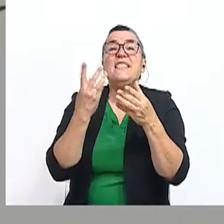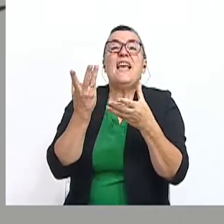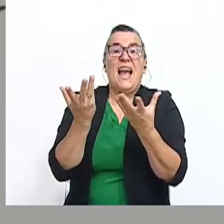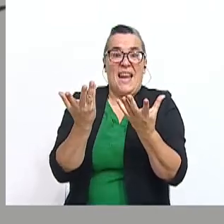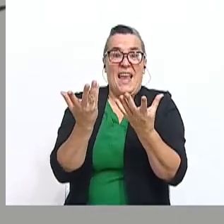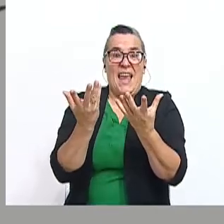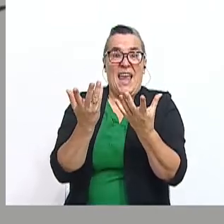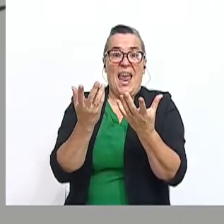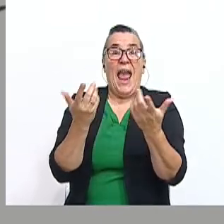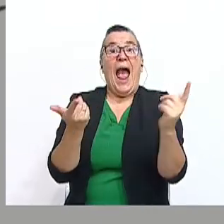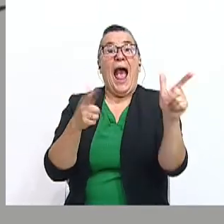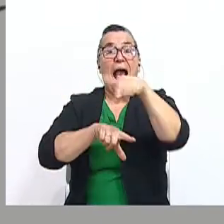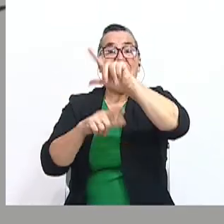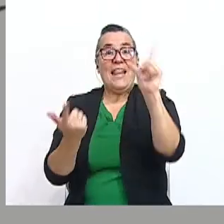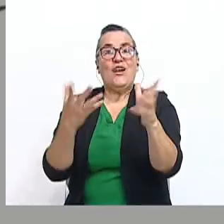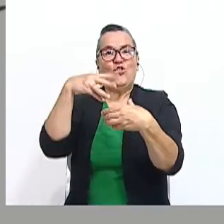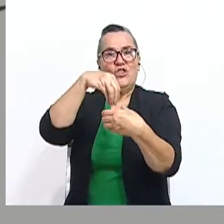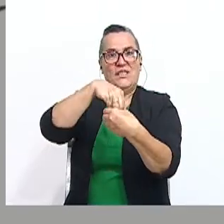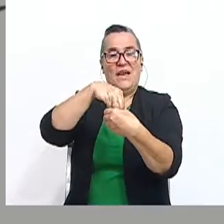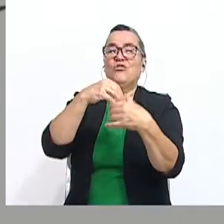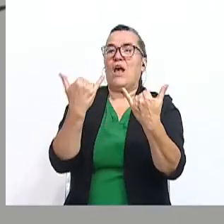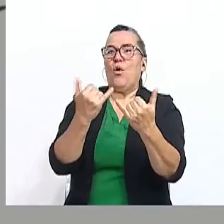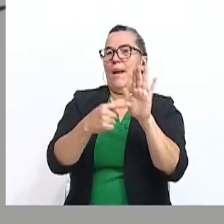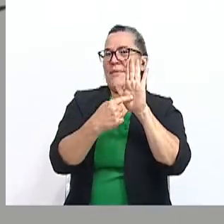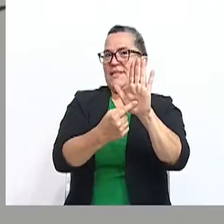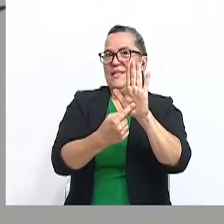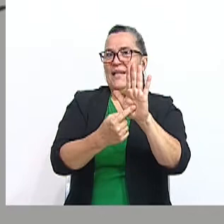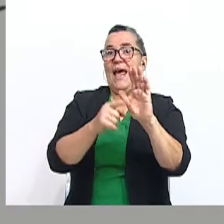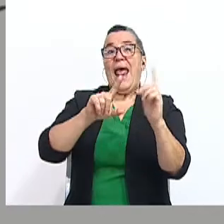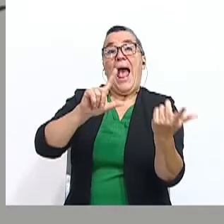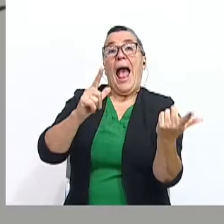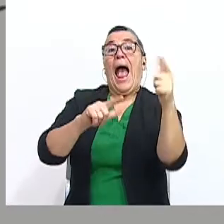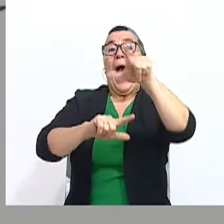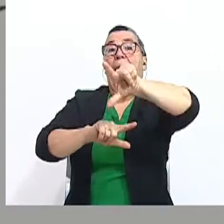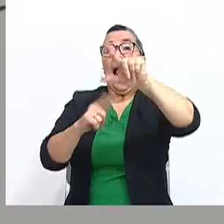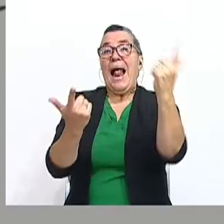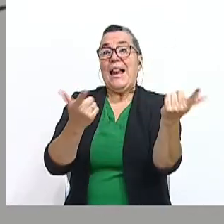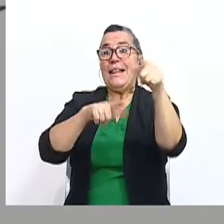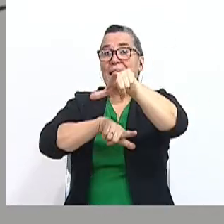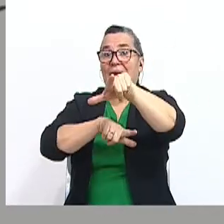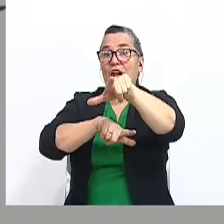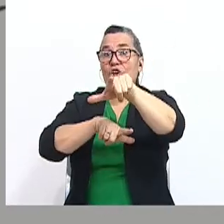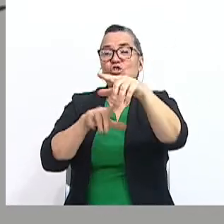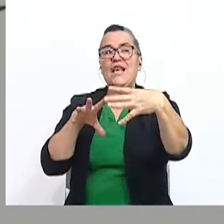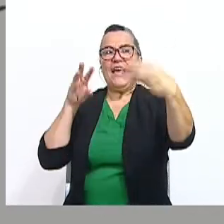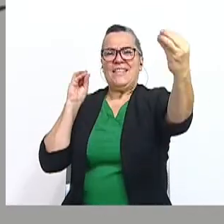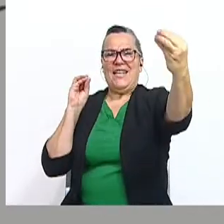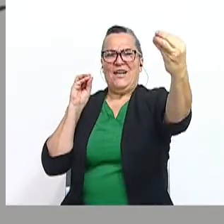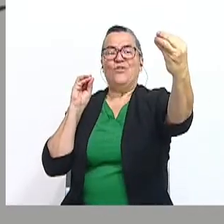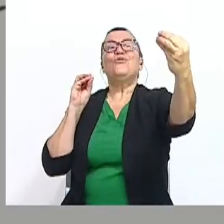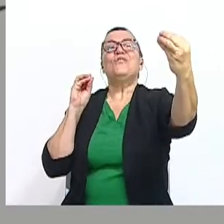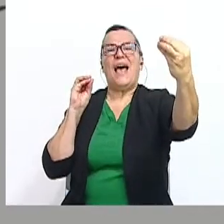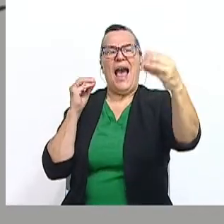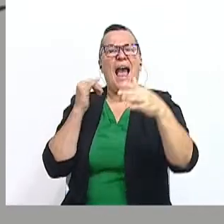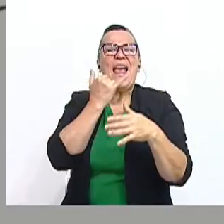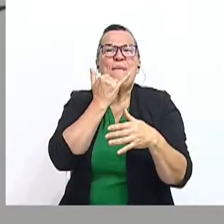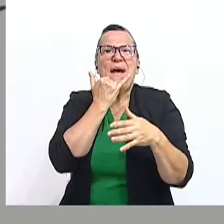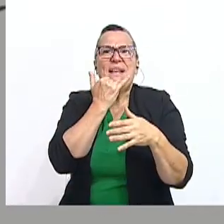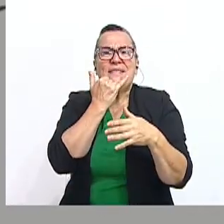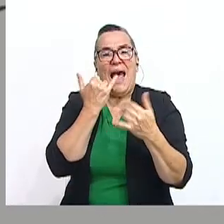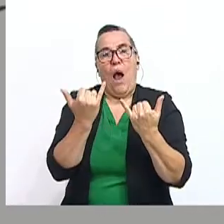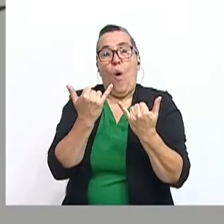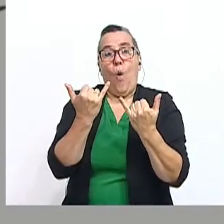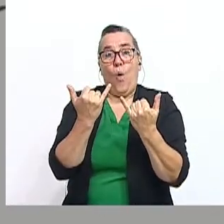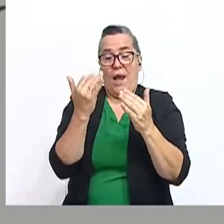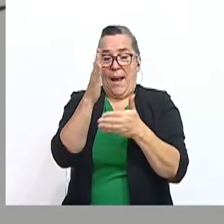internos. Ahora les voy a presentar los alternos externos. ¿Qué varía aquí? Muy bien, que los ángulos están ahora